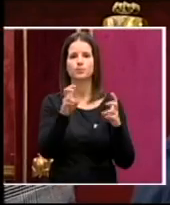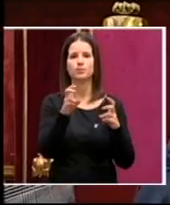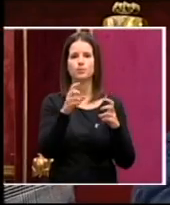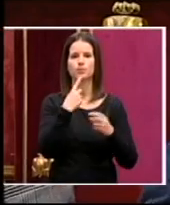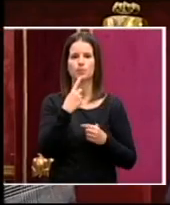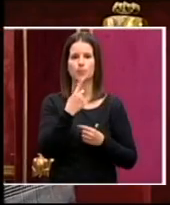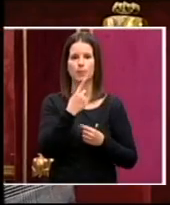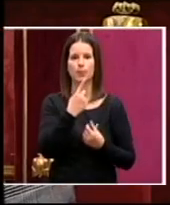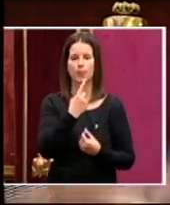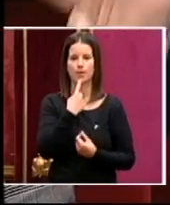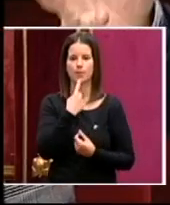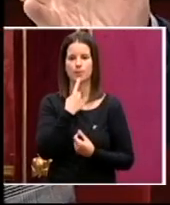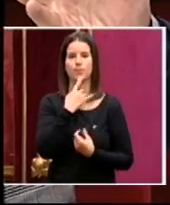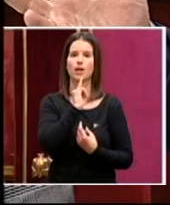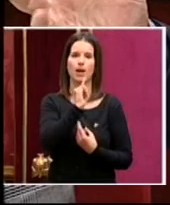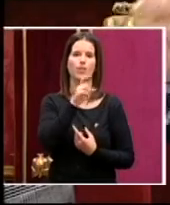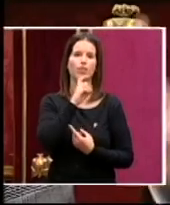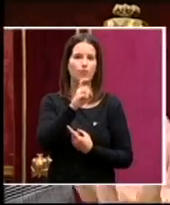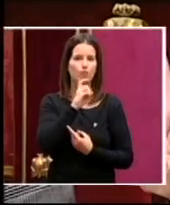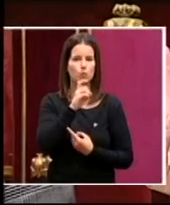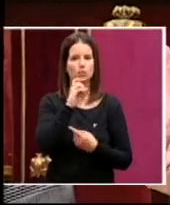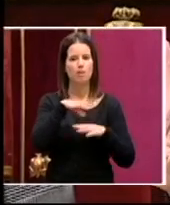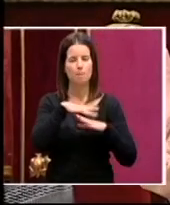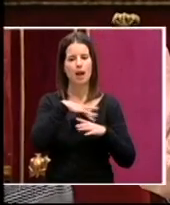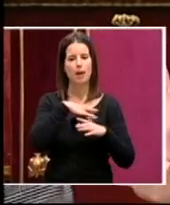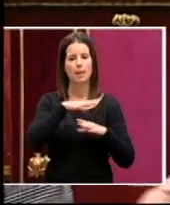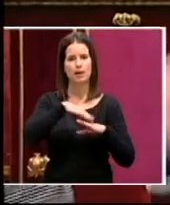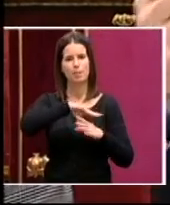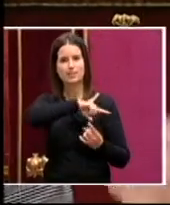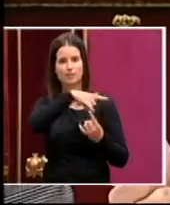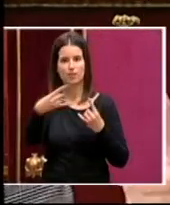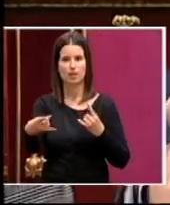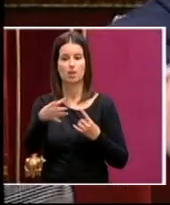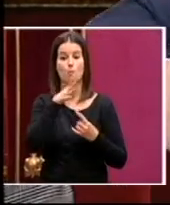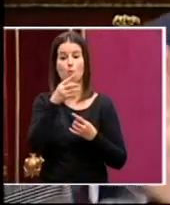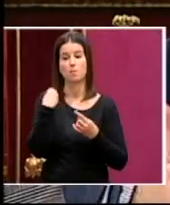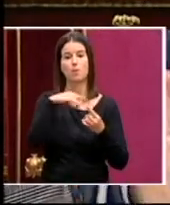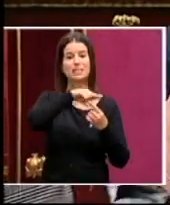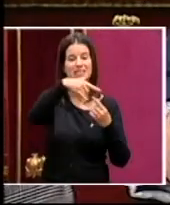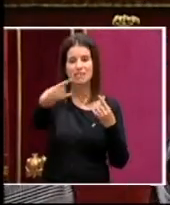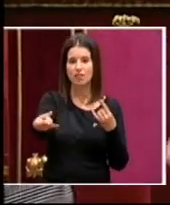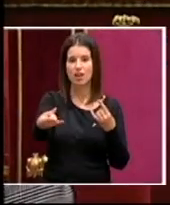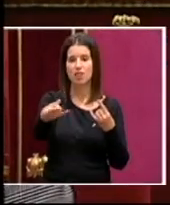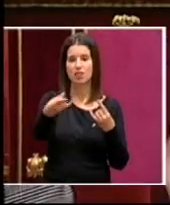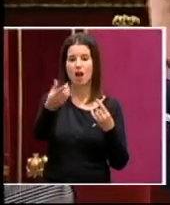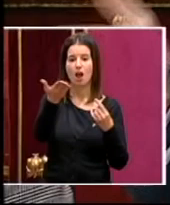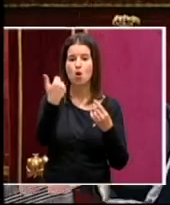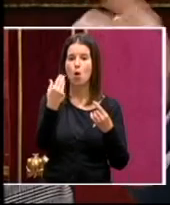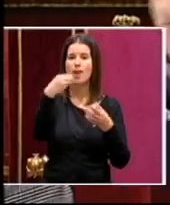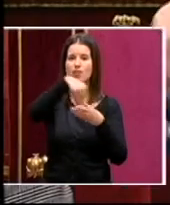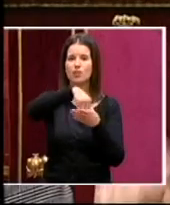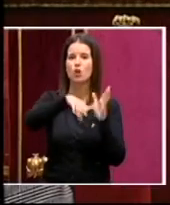que hay dificultades para hacer esa transferencia, porque aquellas transferencias que no sean de capítulo 1, que